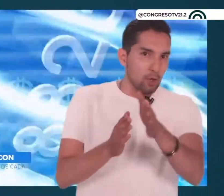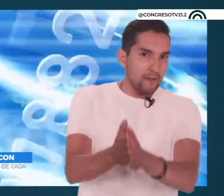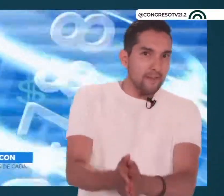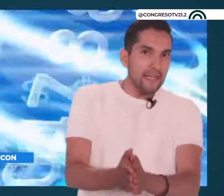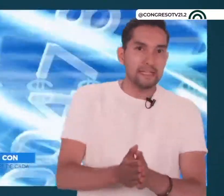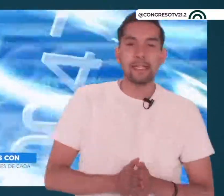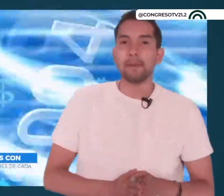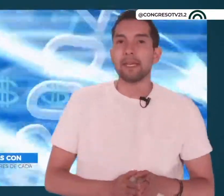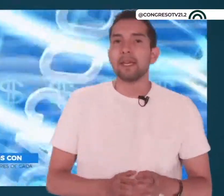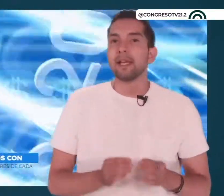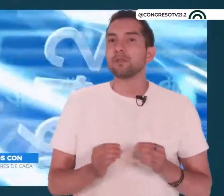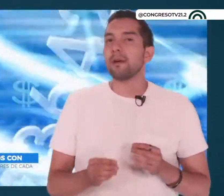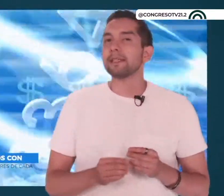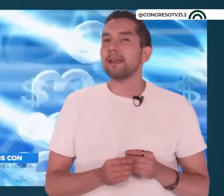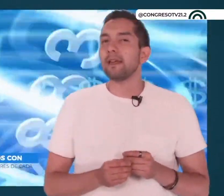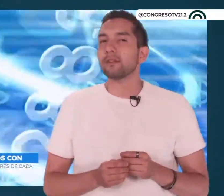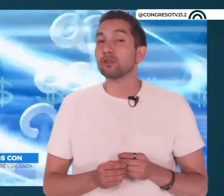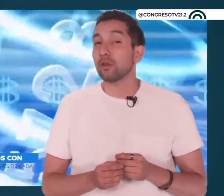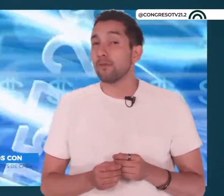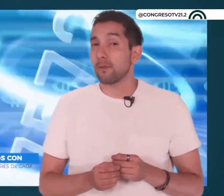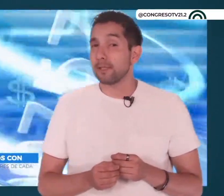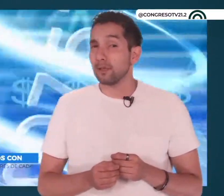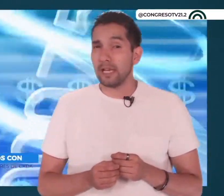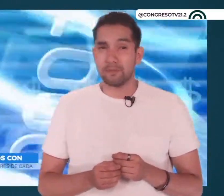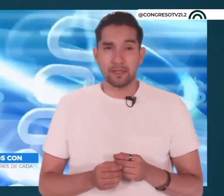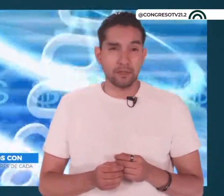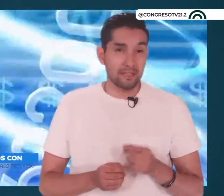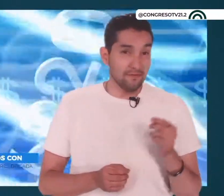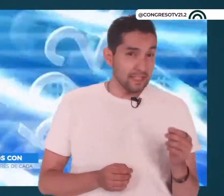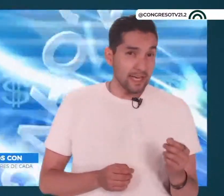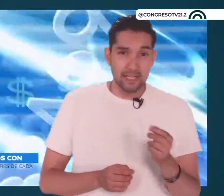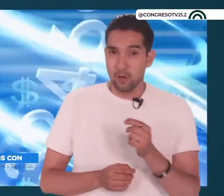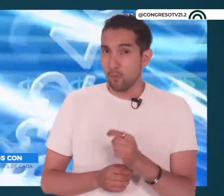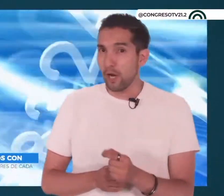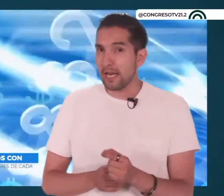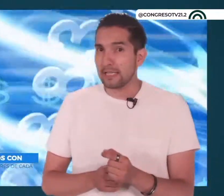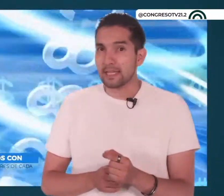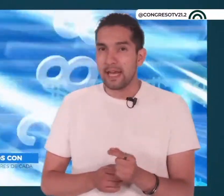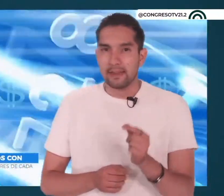como lo define el dictamen, es una base de datos con información de las personas físicas o morales,